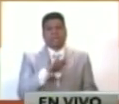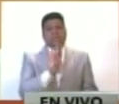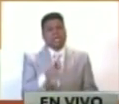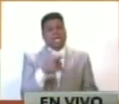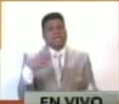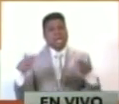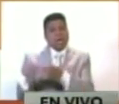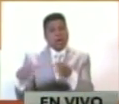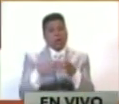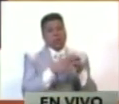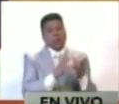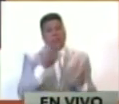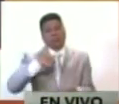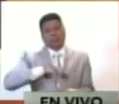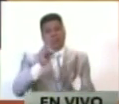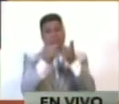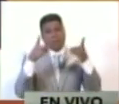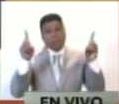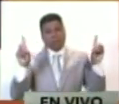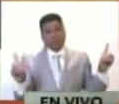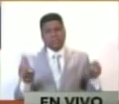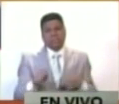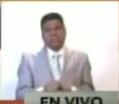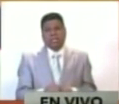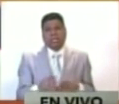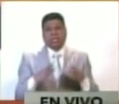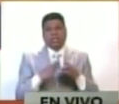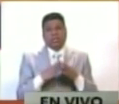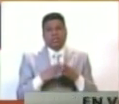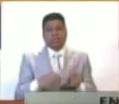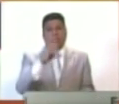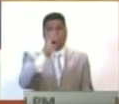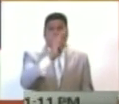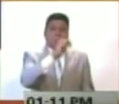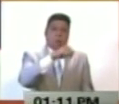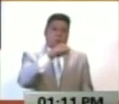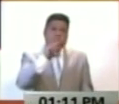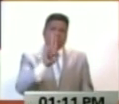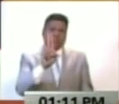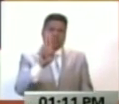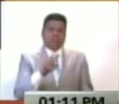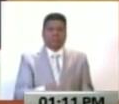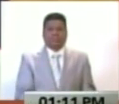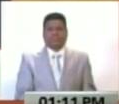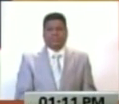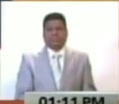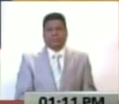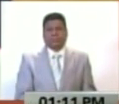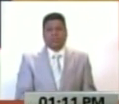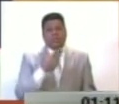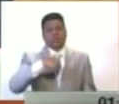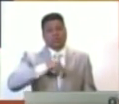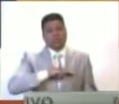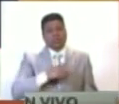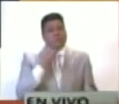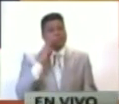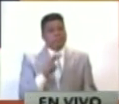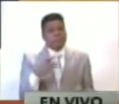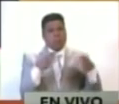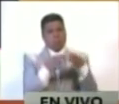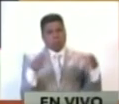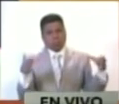la democratización del sistema de las Naciones Unidas. Representamos 2/3 de los países que formamos parte